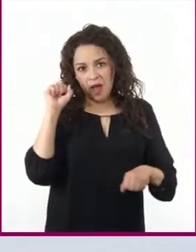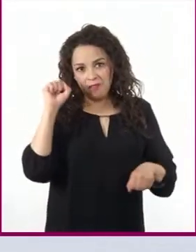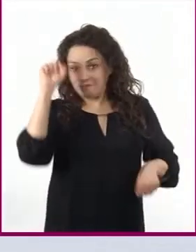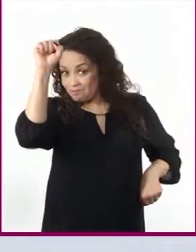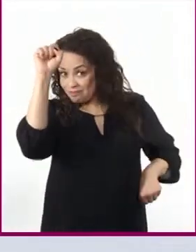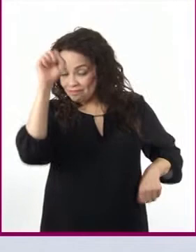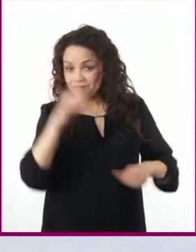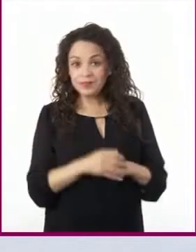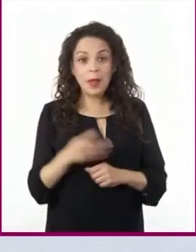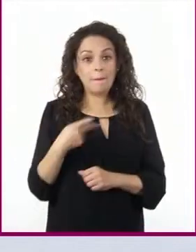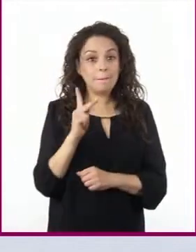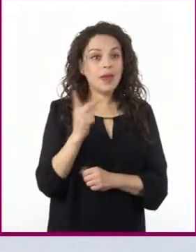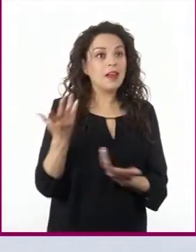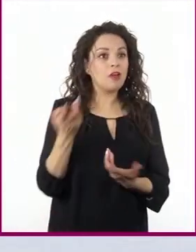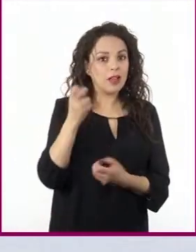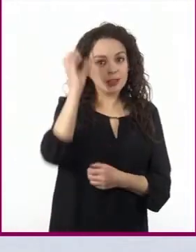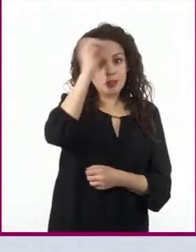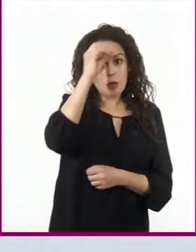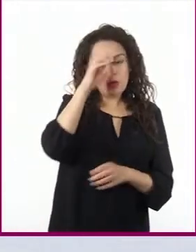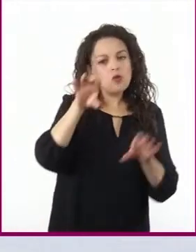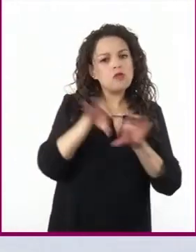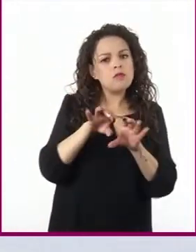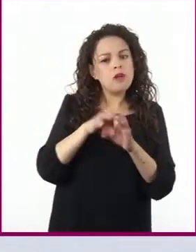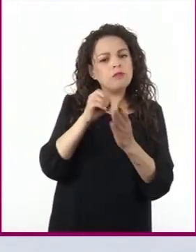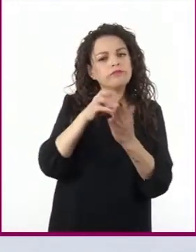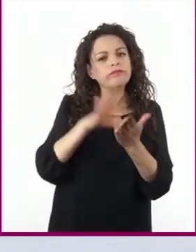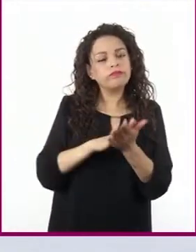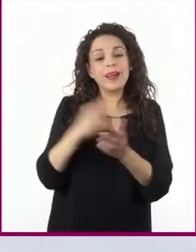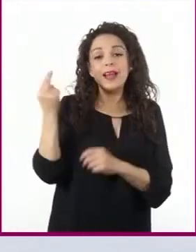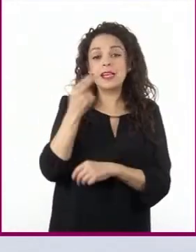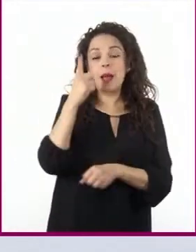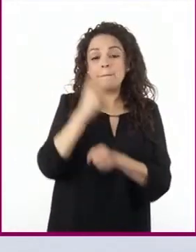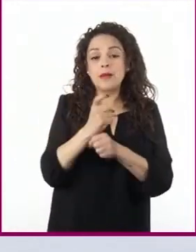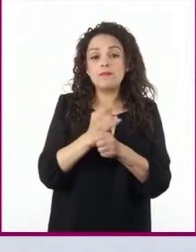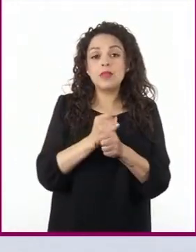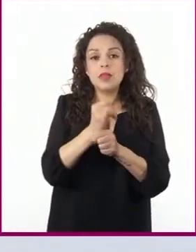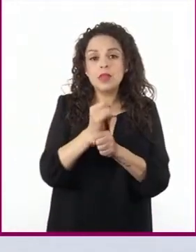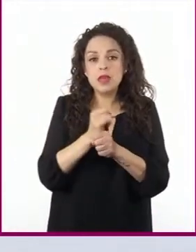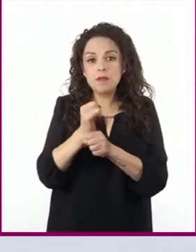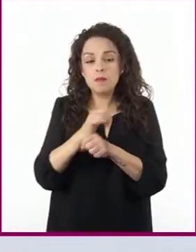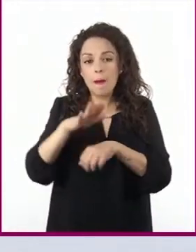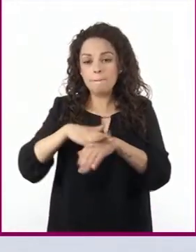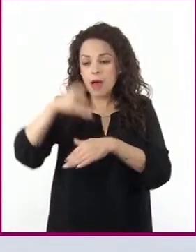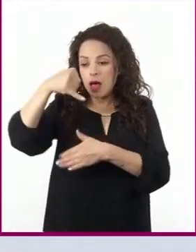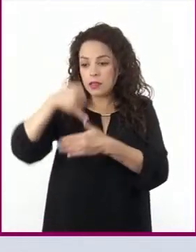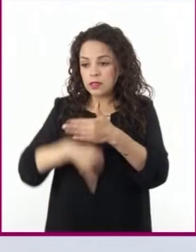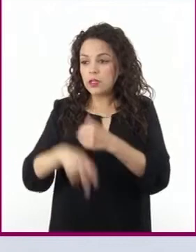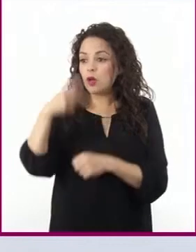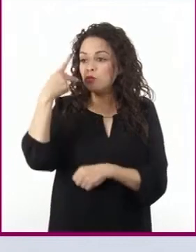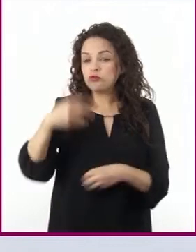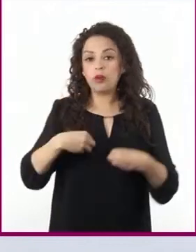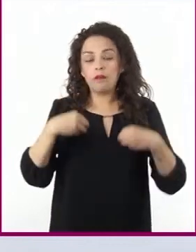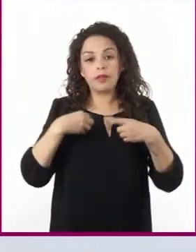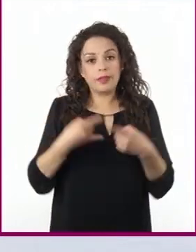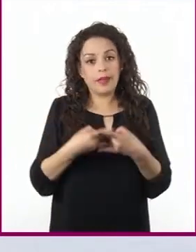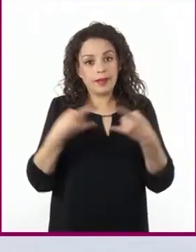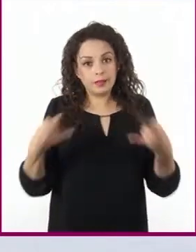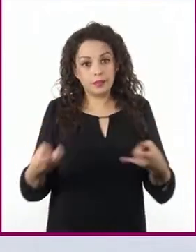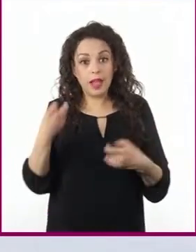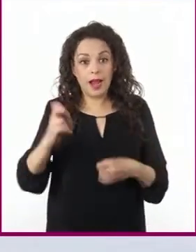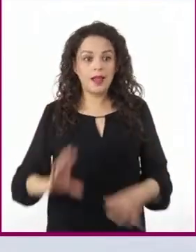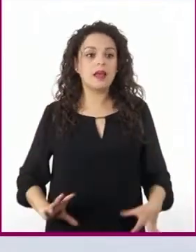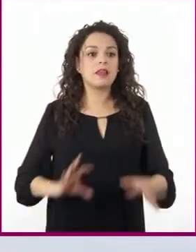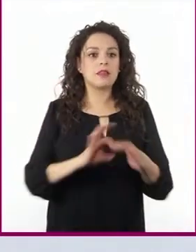u opinión sobre alguien, debemos documentarnos y conocer a detalle su trayectoria y relacionar